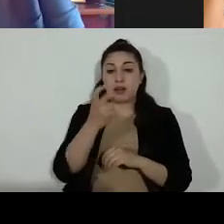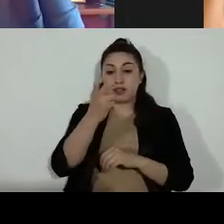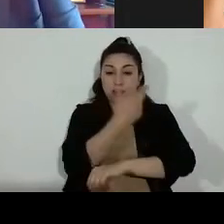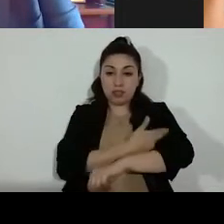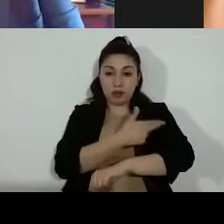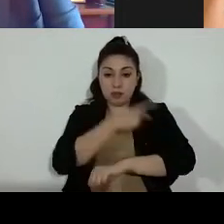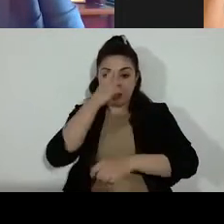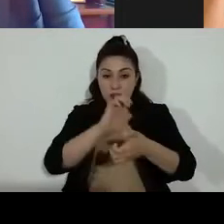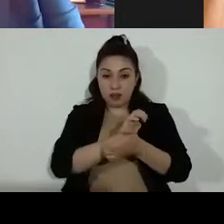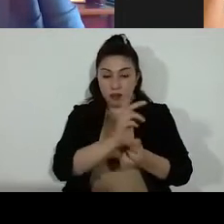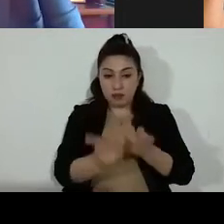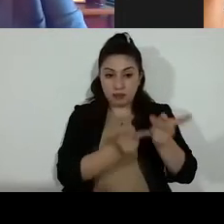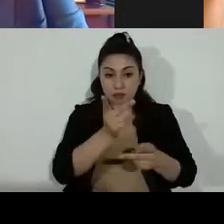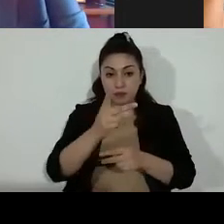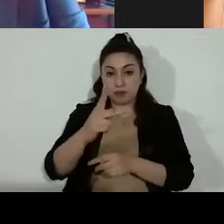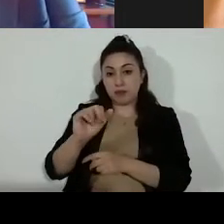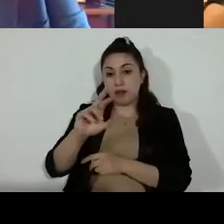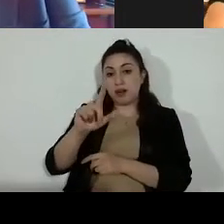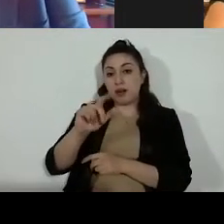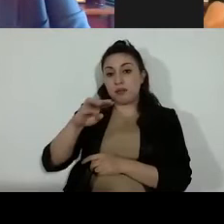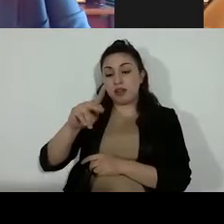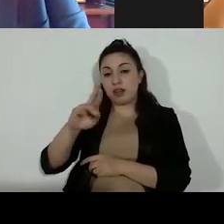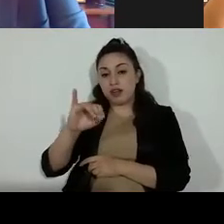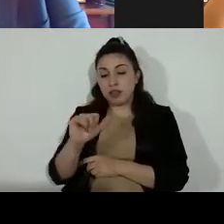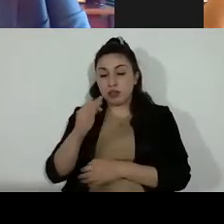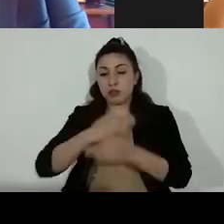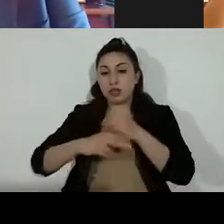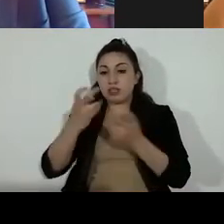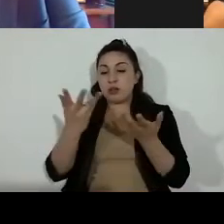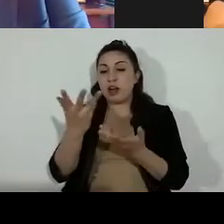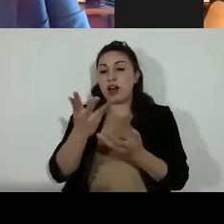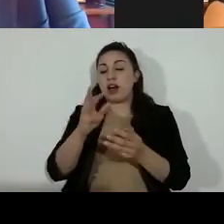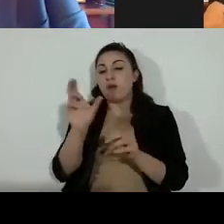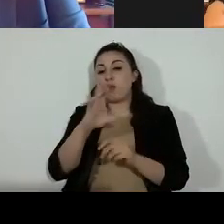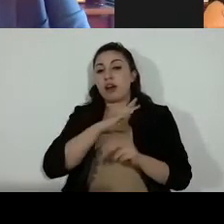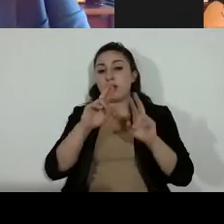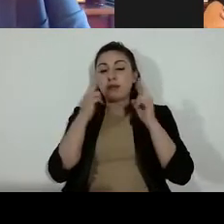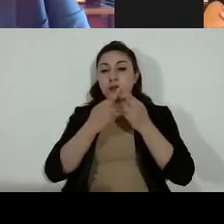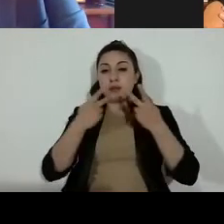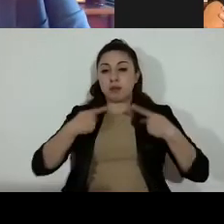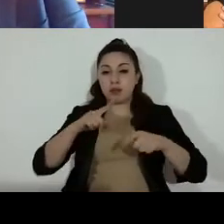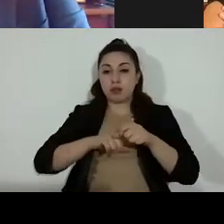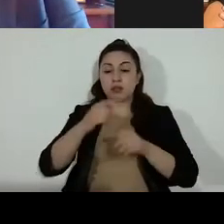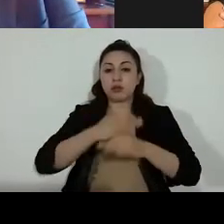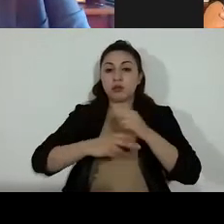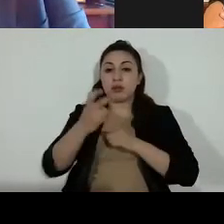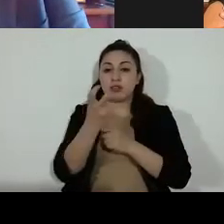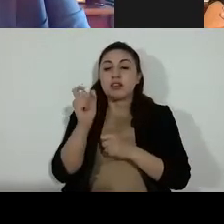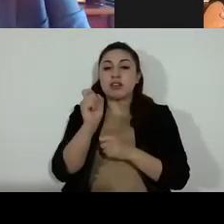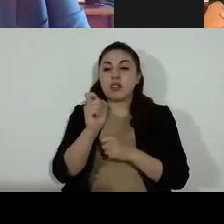segundo nivel en una comparecencia. La comparecencia se da con el pleno